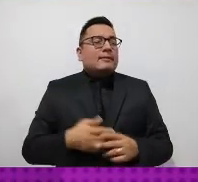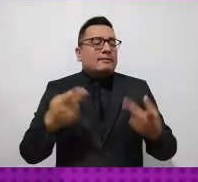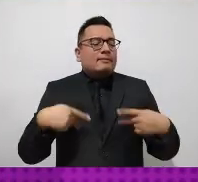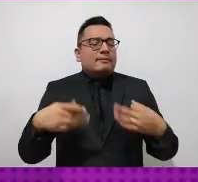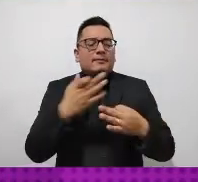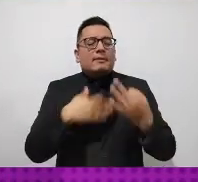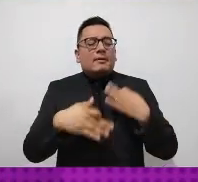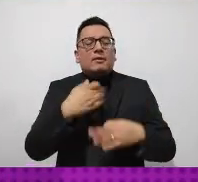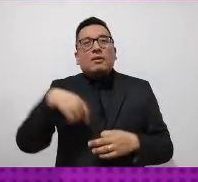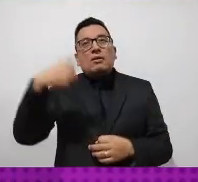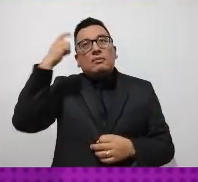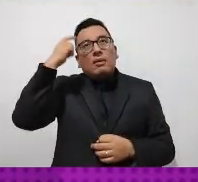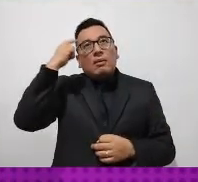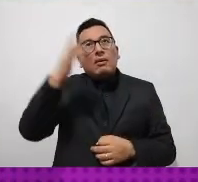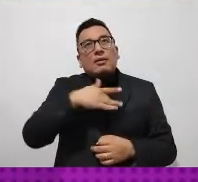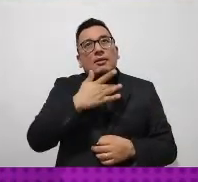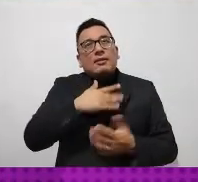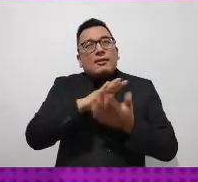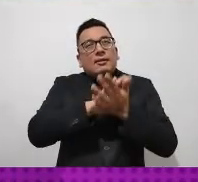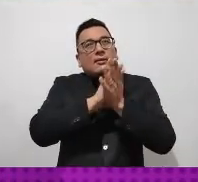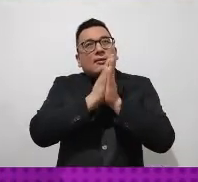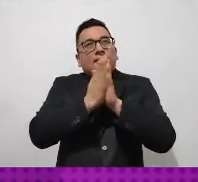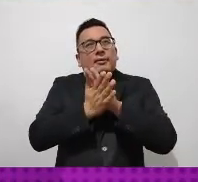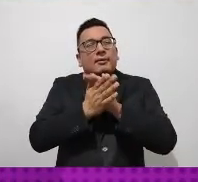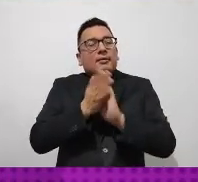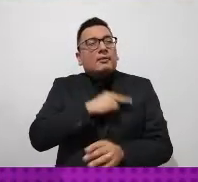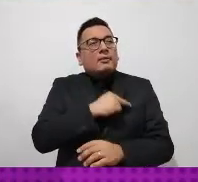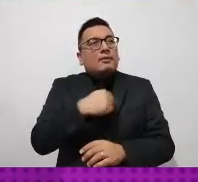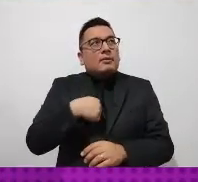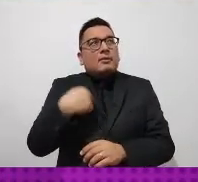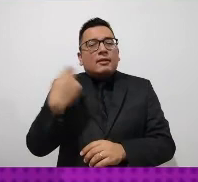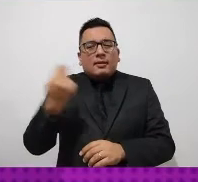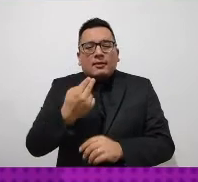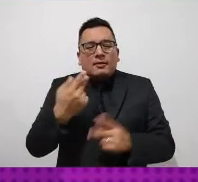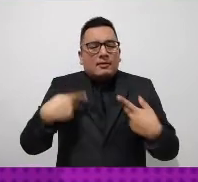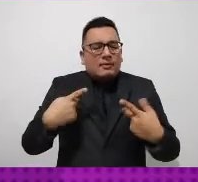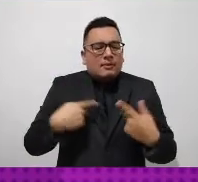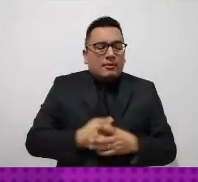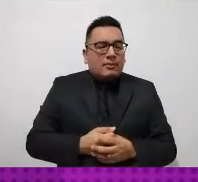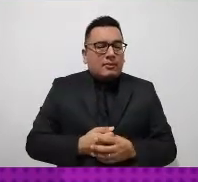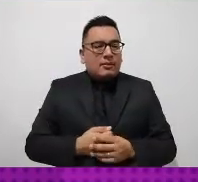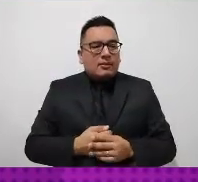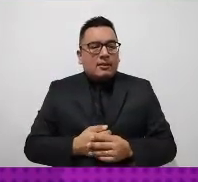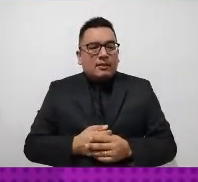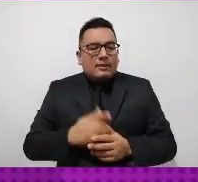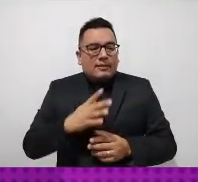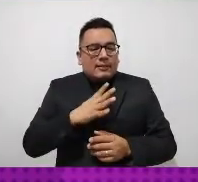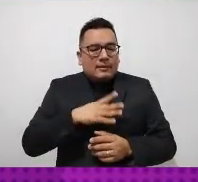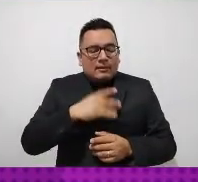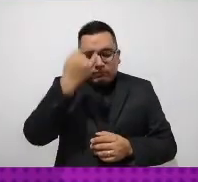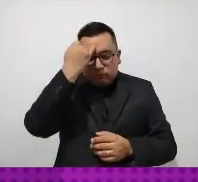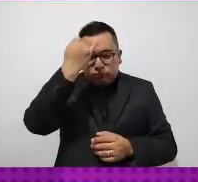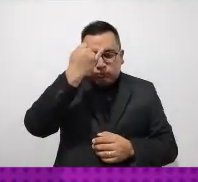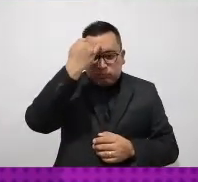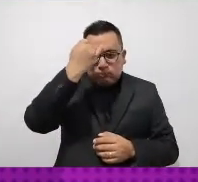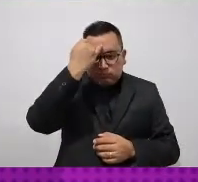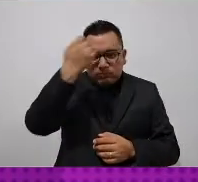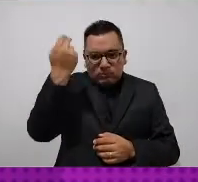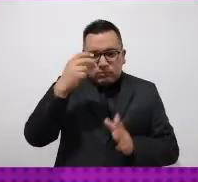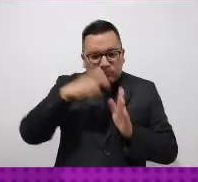sociedad. Necesitamos que la misma sociedad empiece a combatir los estereotipos y roles de género que